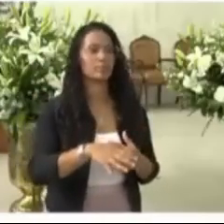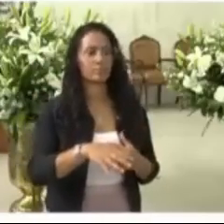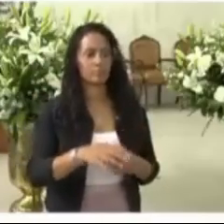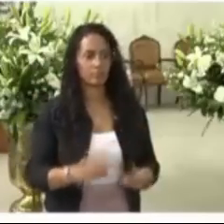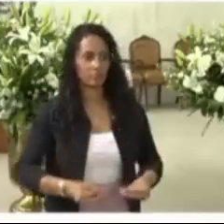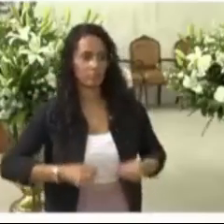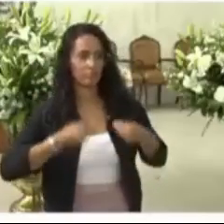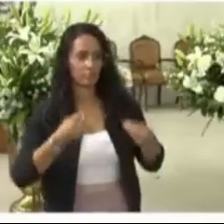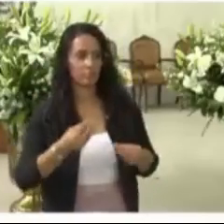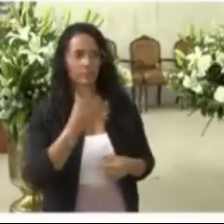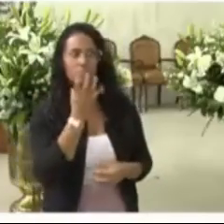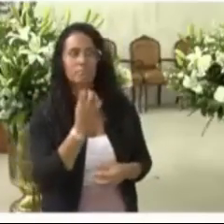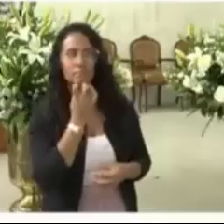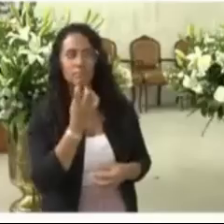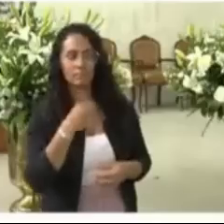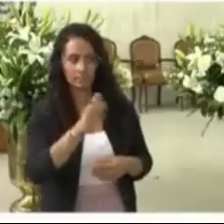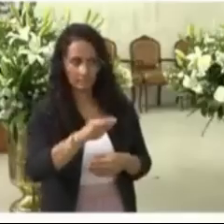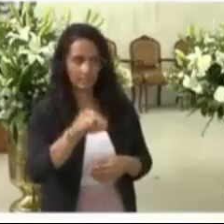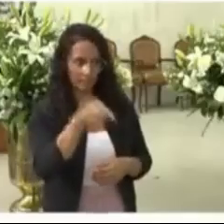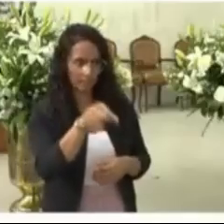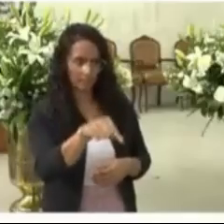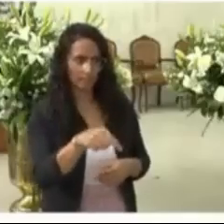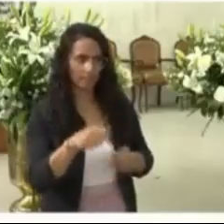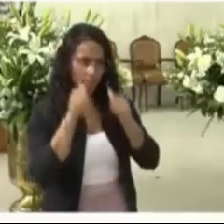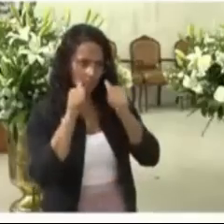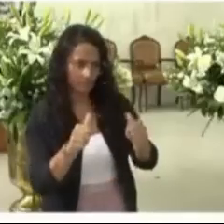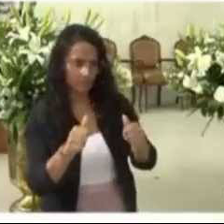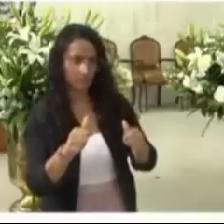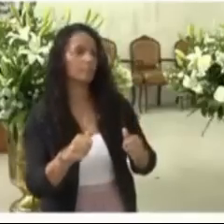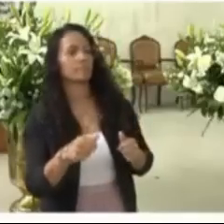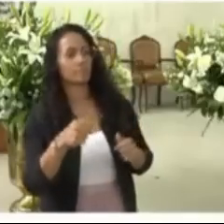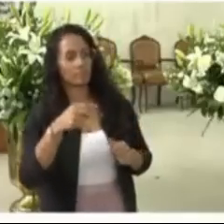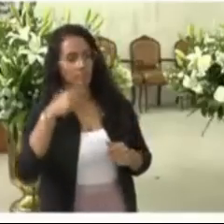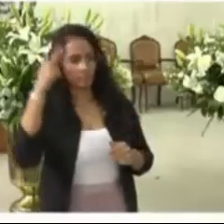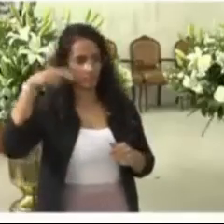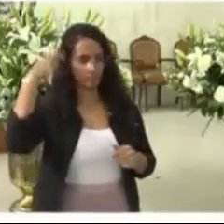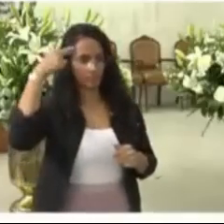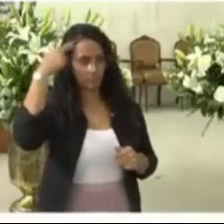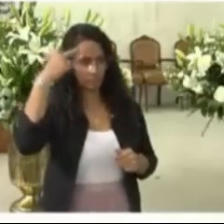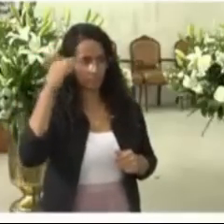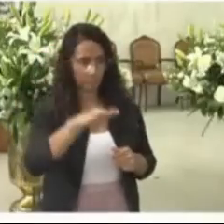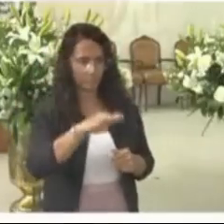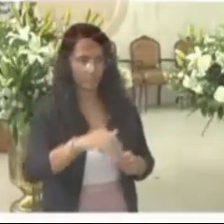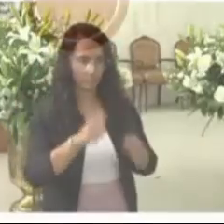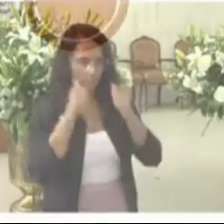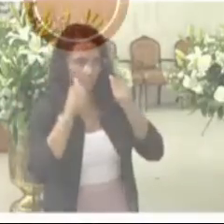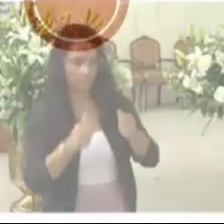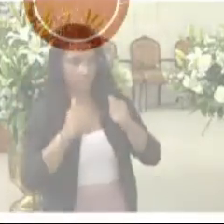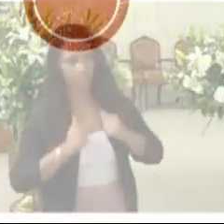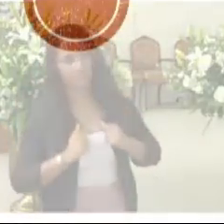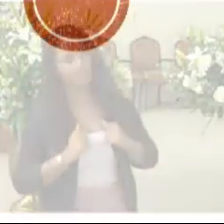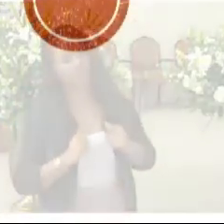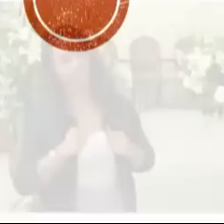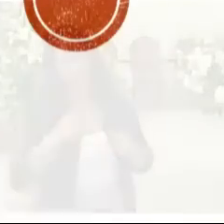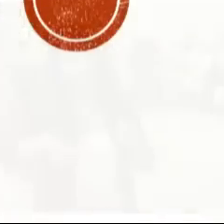tú, rey Josafat, Jehová os dice así: no